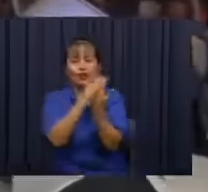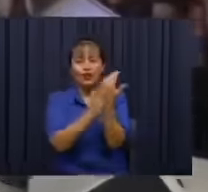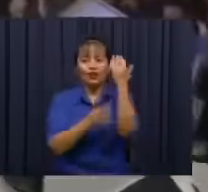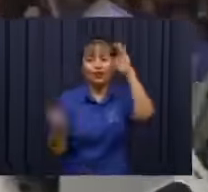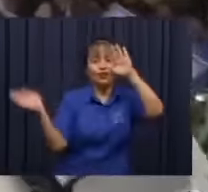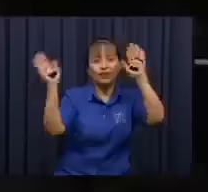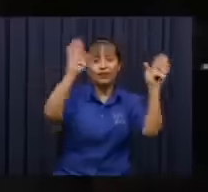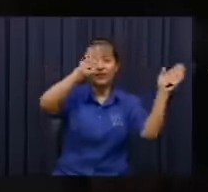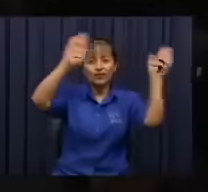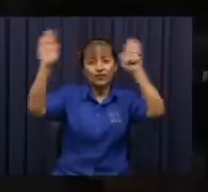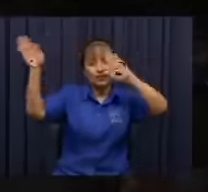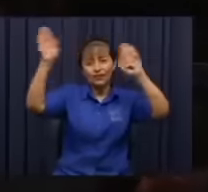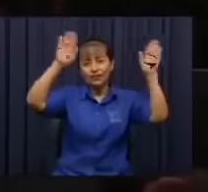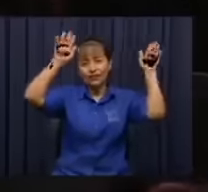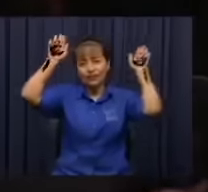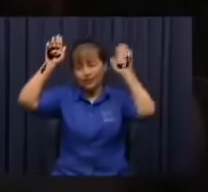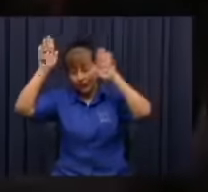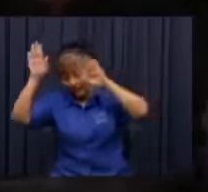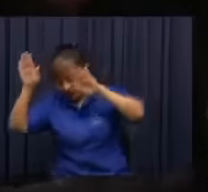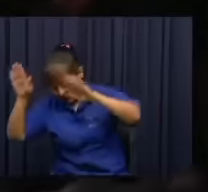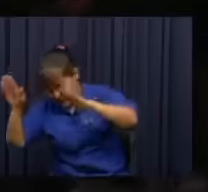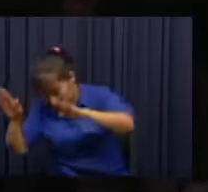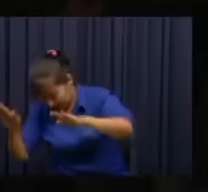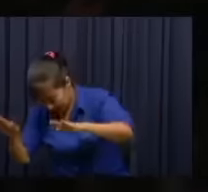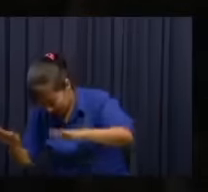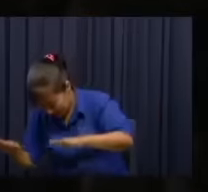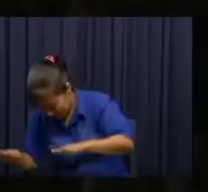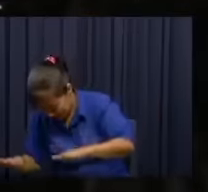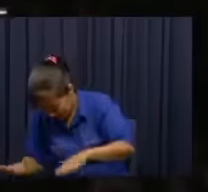Traigo mis manos llenas de